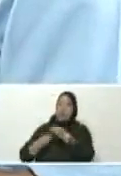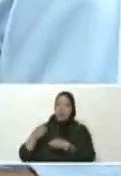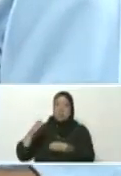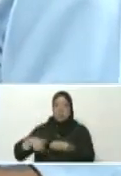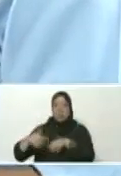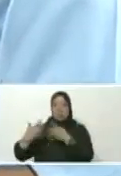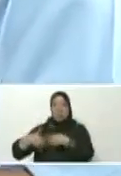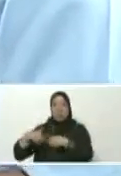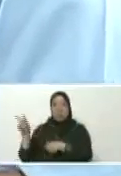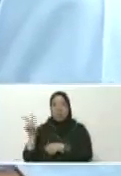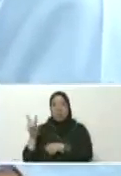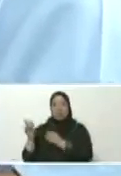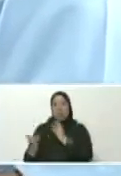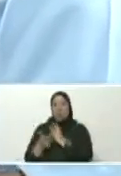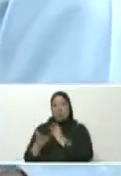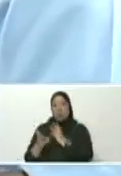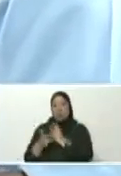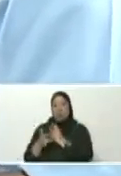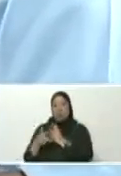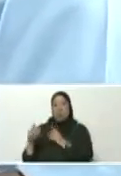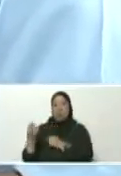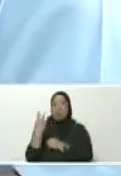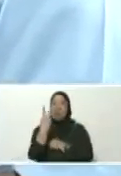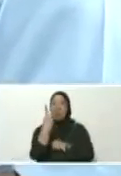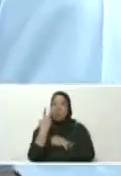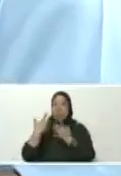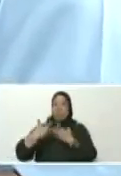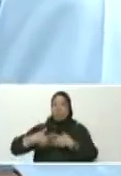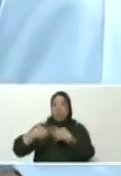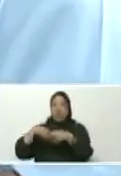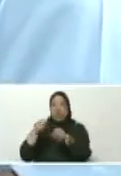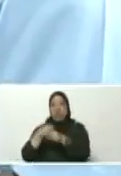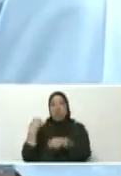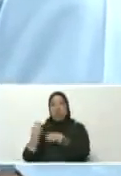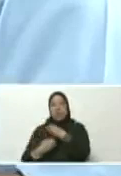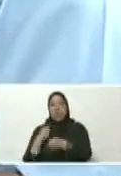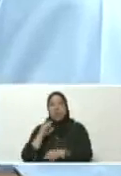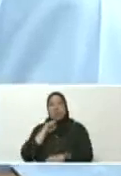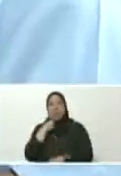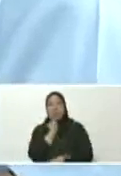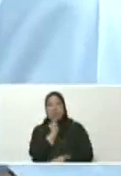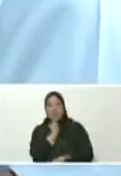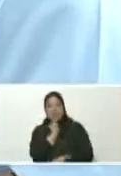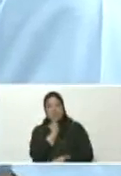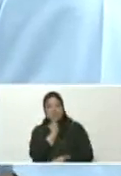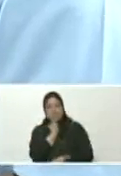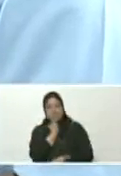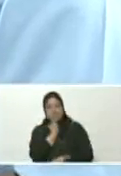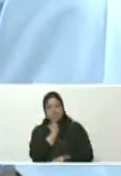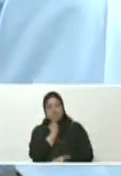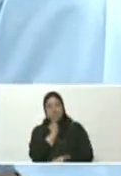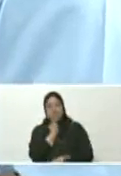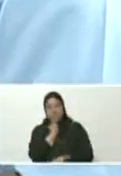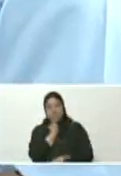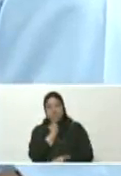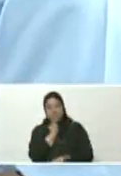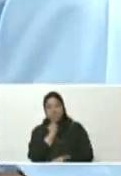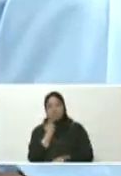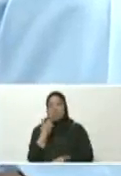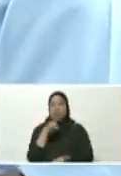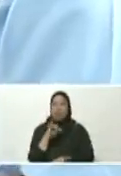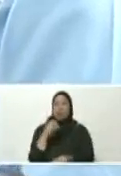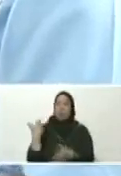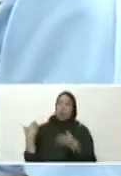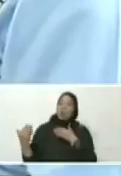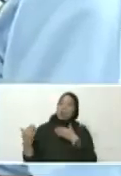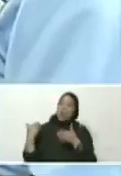En Venezuela estamos montando 2 fábricas de drones secretas, dos fábricas de drones. Así que pudiéramos tener un